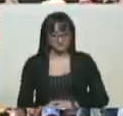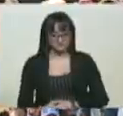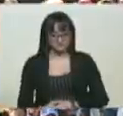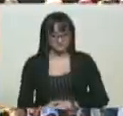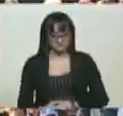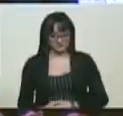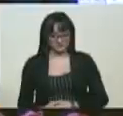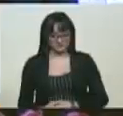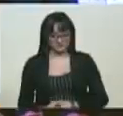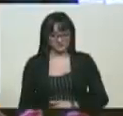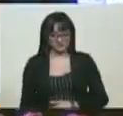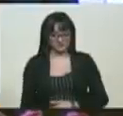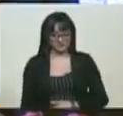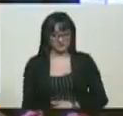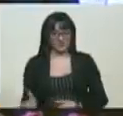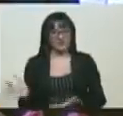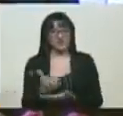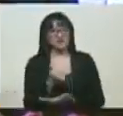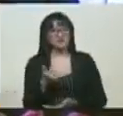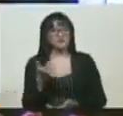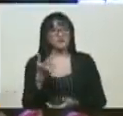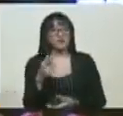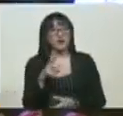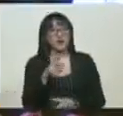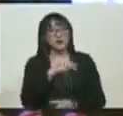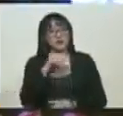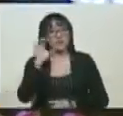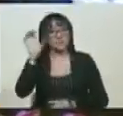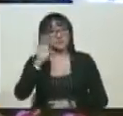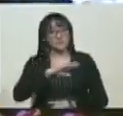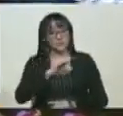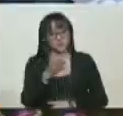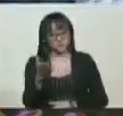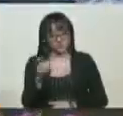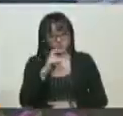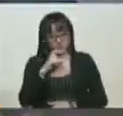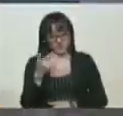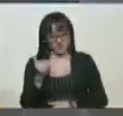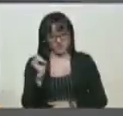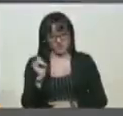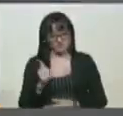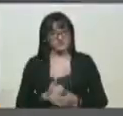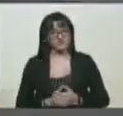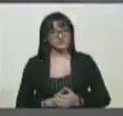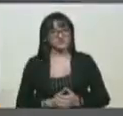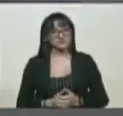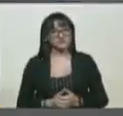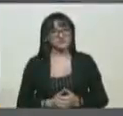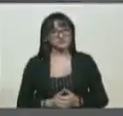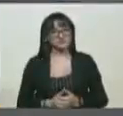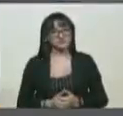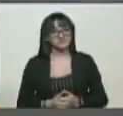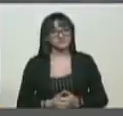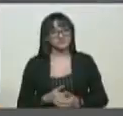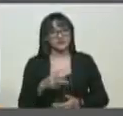Saquen ustedes los que tengan carnet de la patria. Mira, aquí está el mío. ¿Quiénes tienen carnet de la patria?